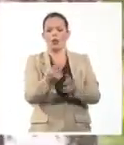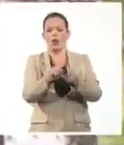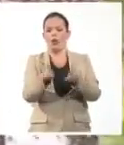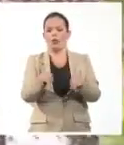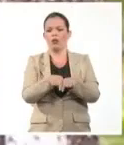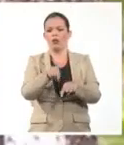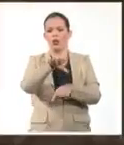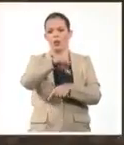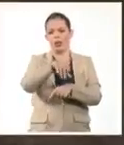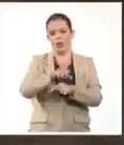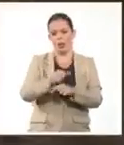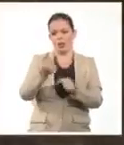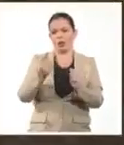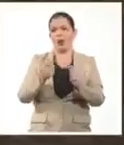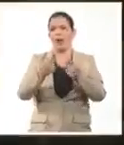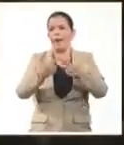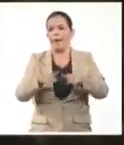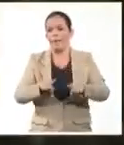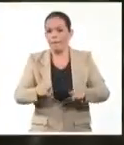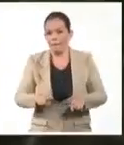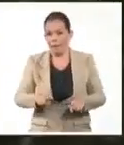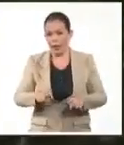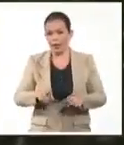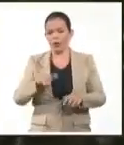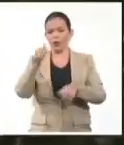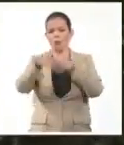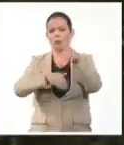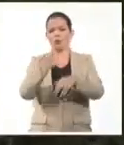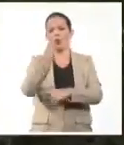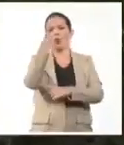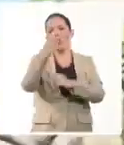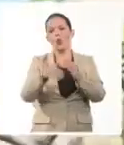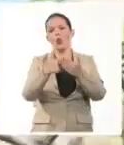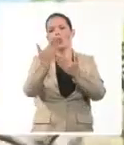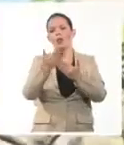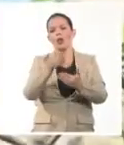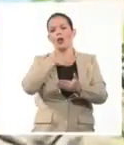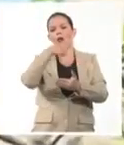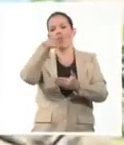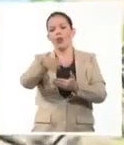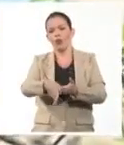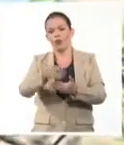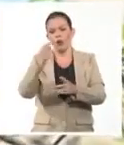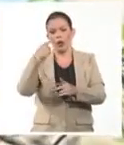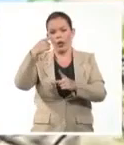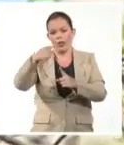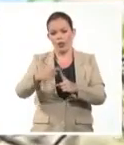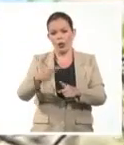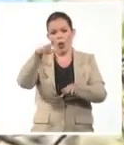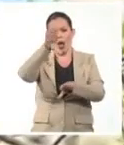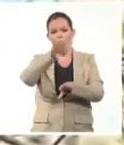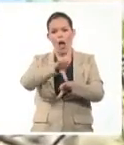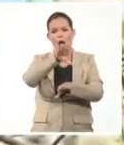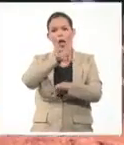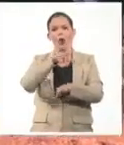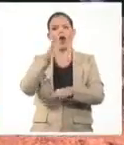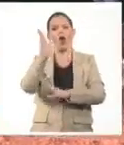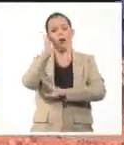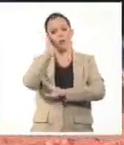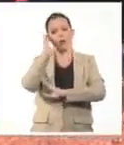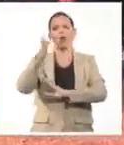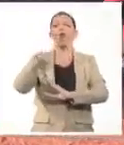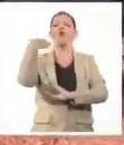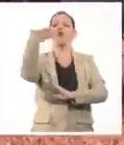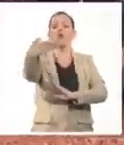ahora con modalidad de pasadías, y la aspiración es incluir el alojamiento en el futuro cercano, cuando